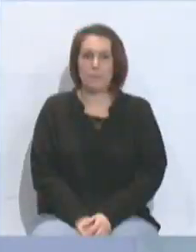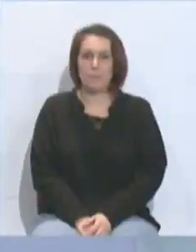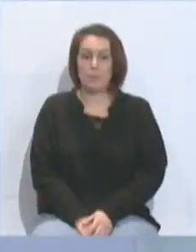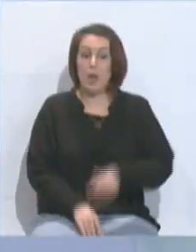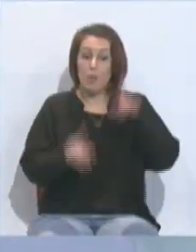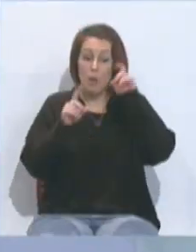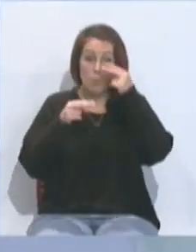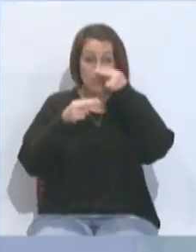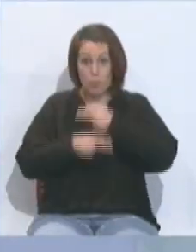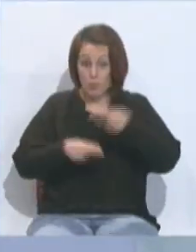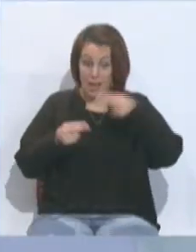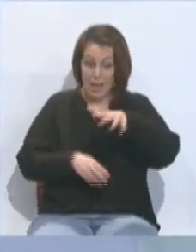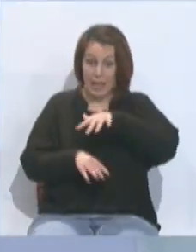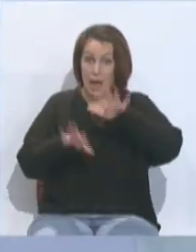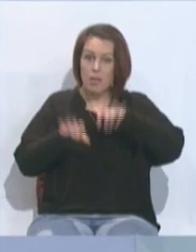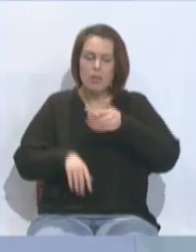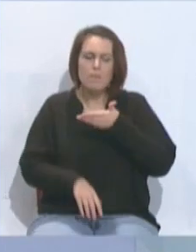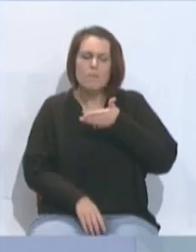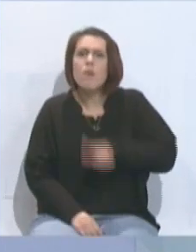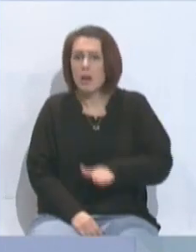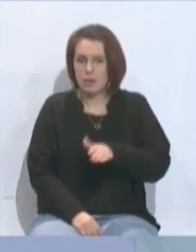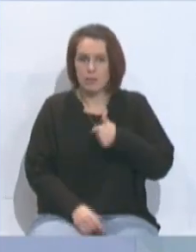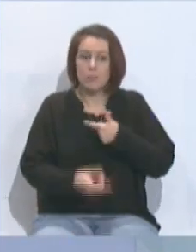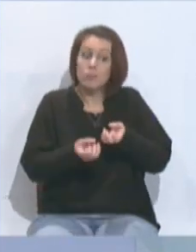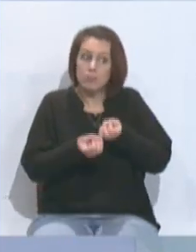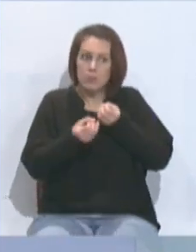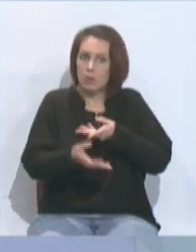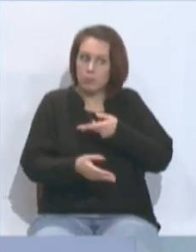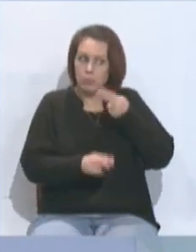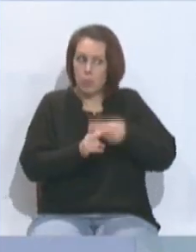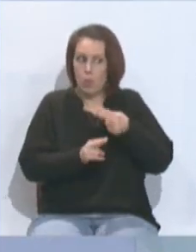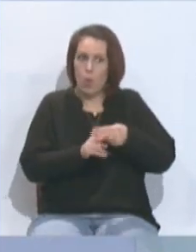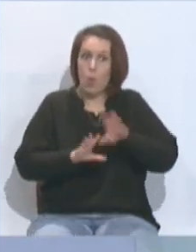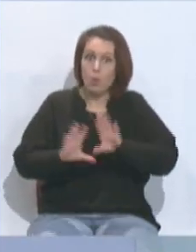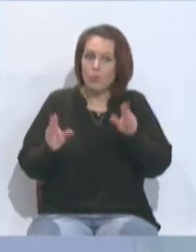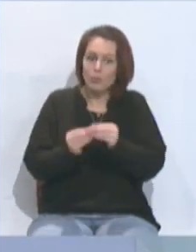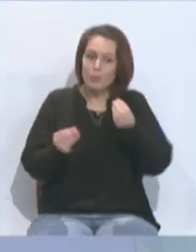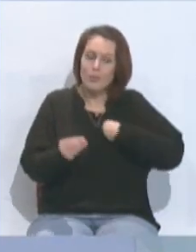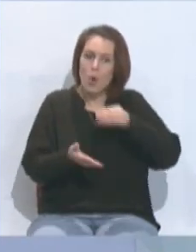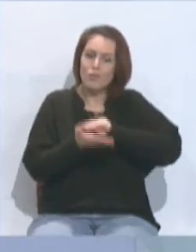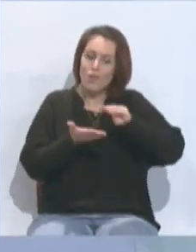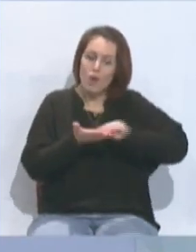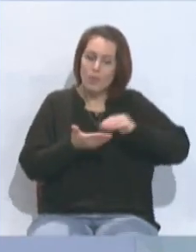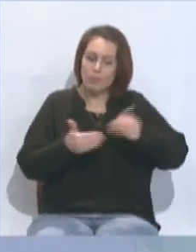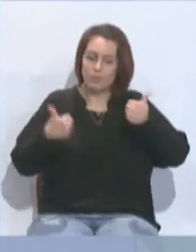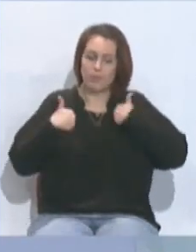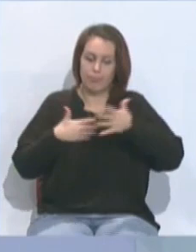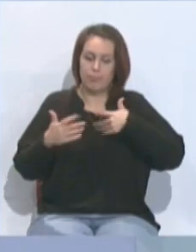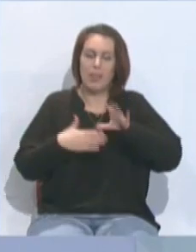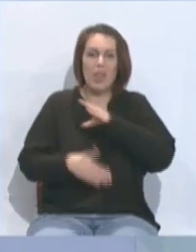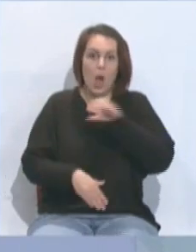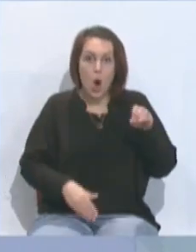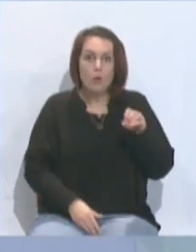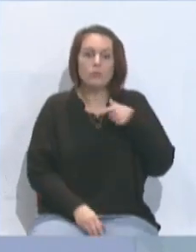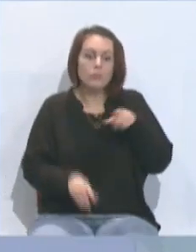La educación pública de Cádiz se muere. Este contundente mensaje es la conclusión a la que ha llegado un informe elaborado por Comisiones Obreras